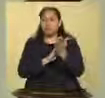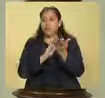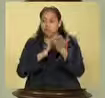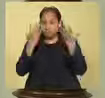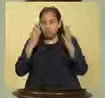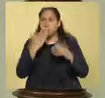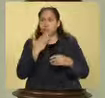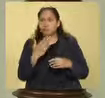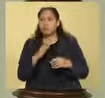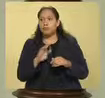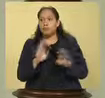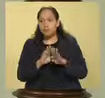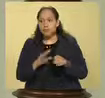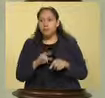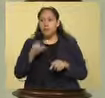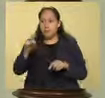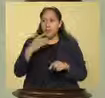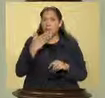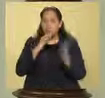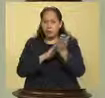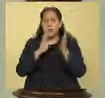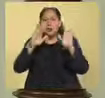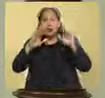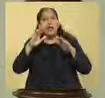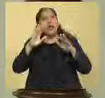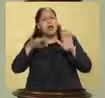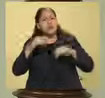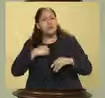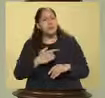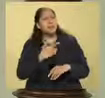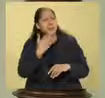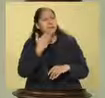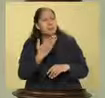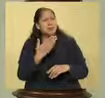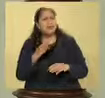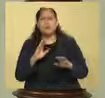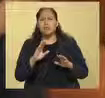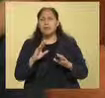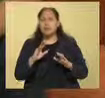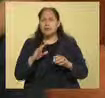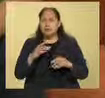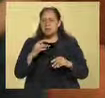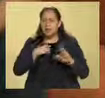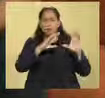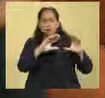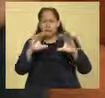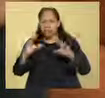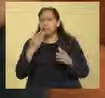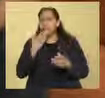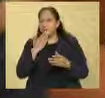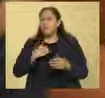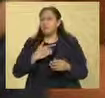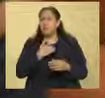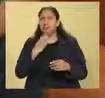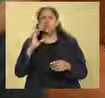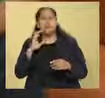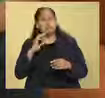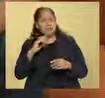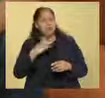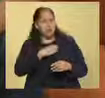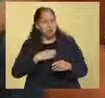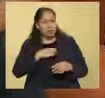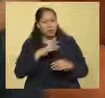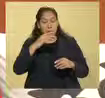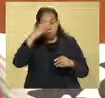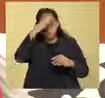no qué buena onda que estés haciendo eso porque aparte uno se siente bien cuando se separa totalmente digo me siento bien yo y yo creo que toda la gente no solo son los